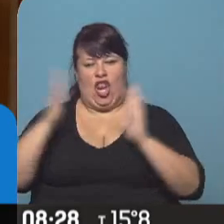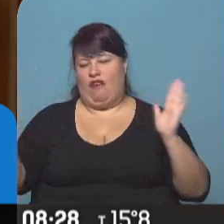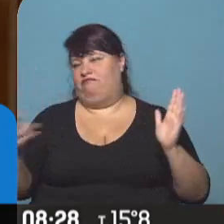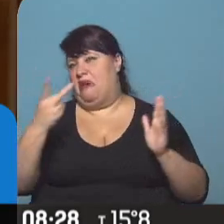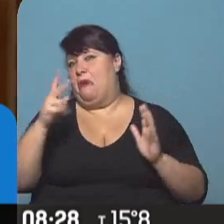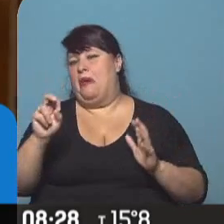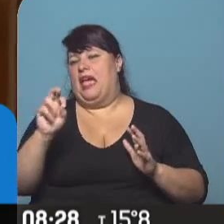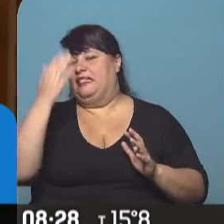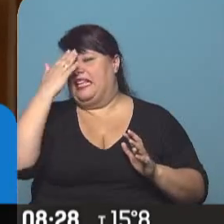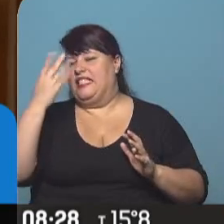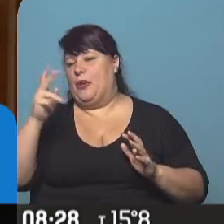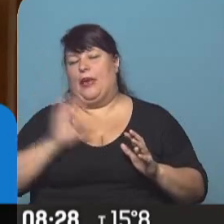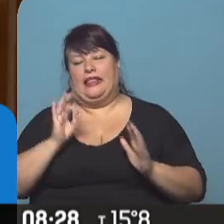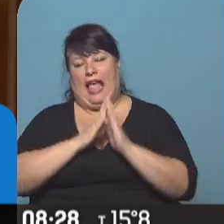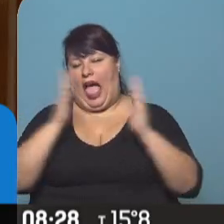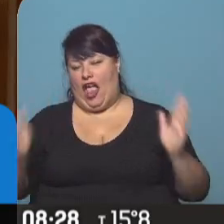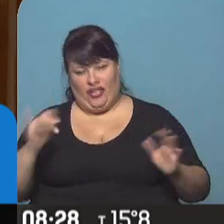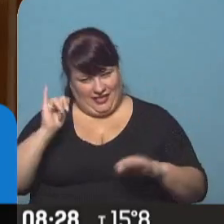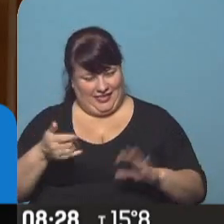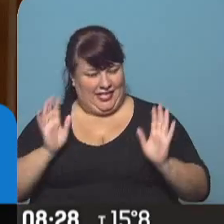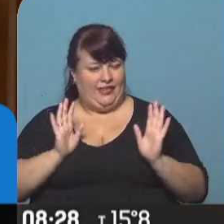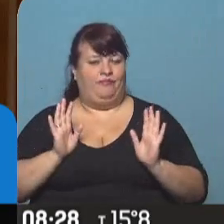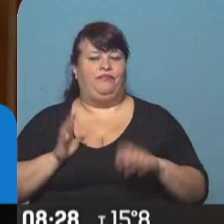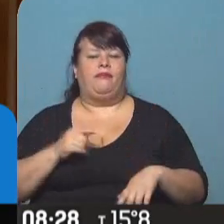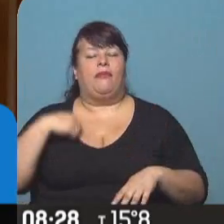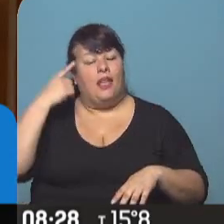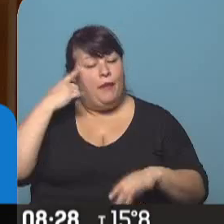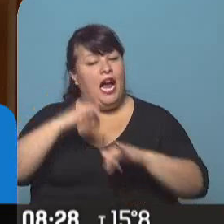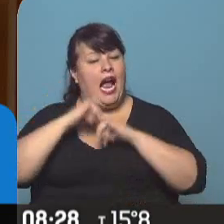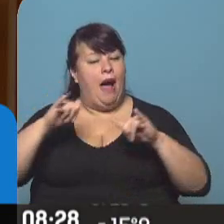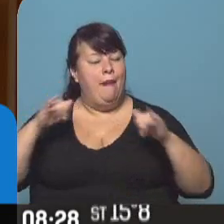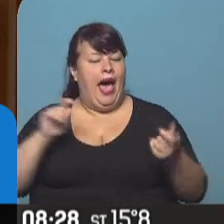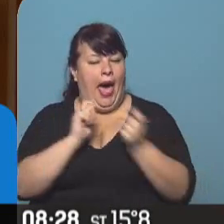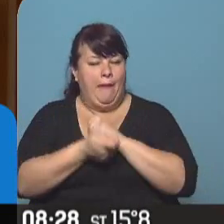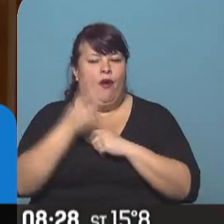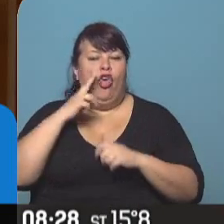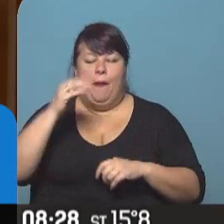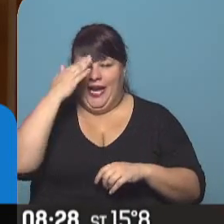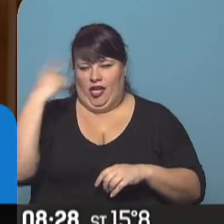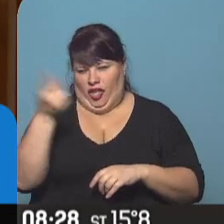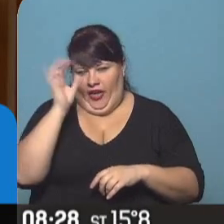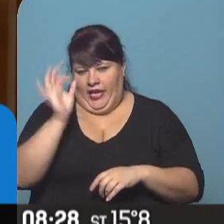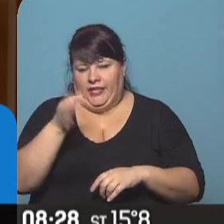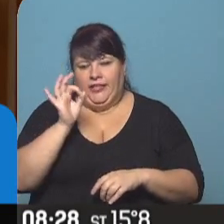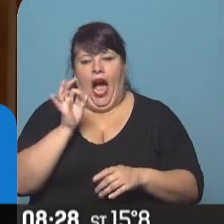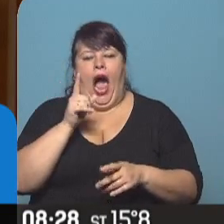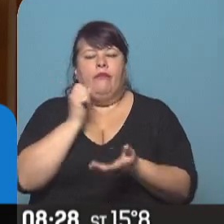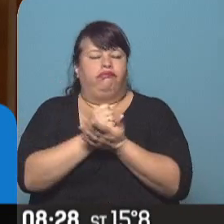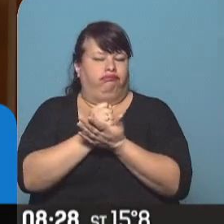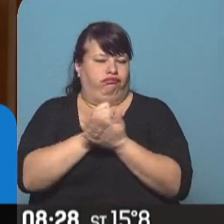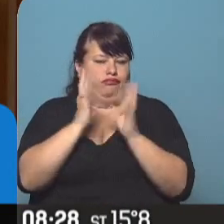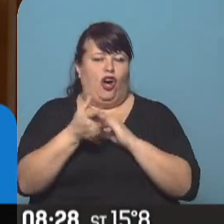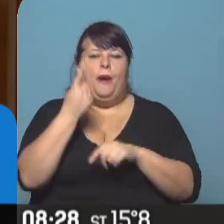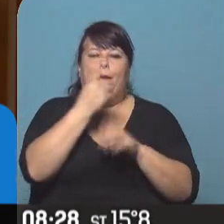20 15 a 20 años creo que si la campaña de cambiemos del 2015 como todos sabemos marcó un hito al